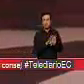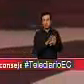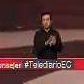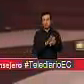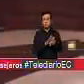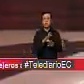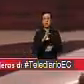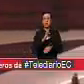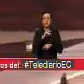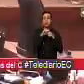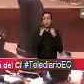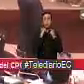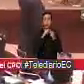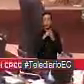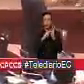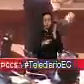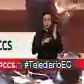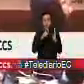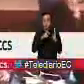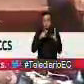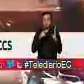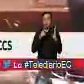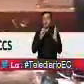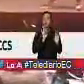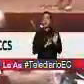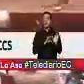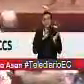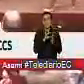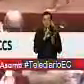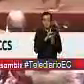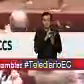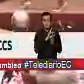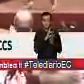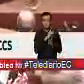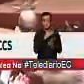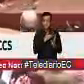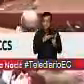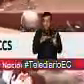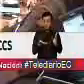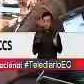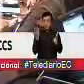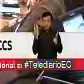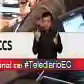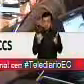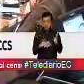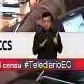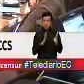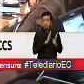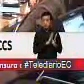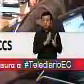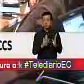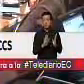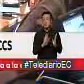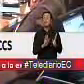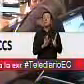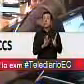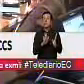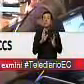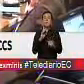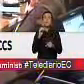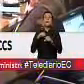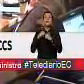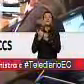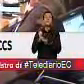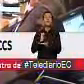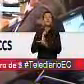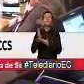Destituidos José Tuárez, Walter Gómez, Victoria de Sintonio y Rosa Chalá, de su calidad de vocales del Consejo de Participación Ciudadana y Control Social, el trabajo de la